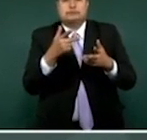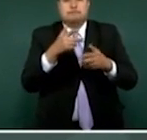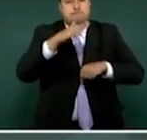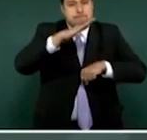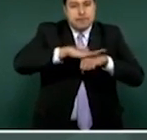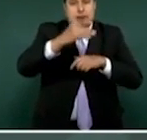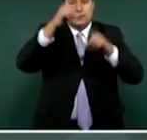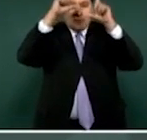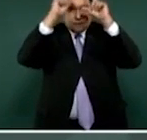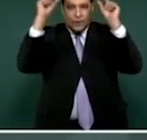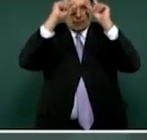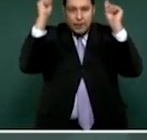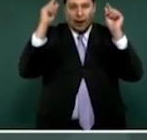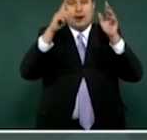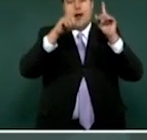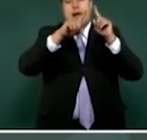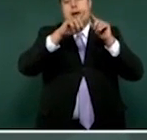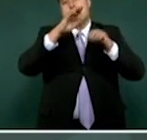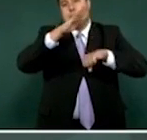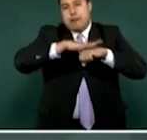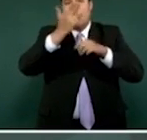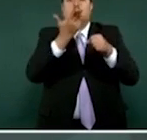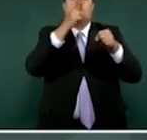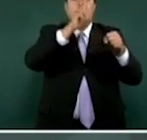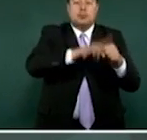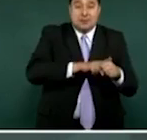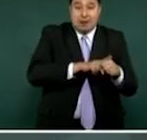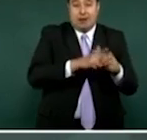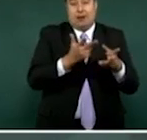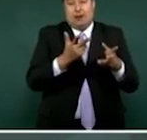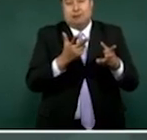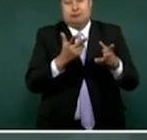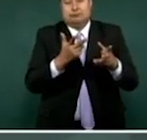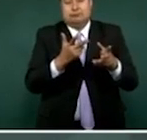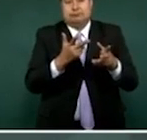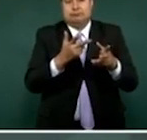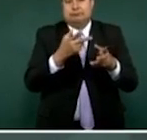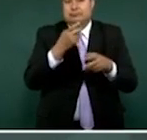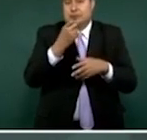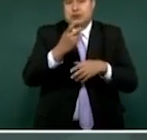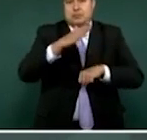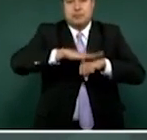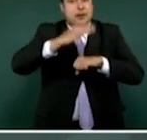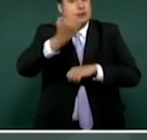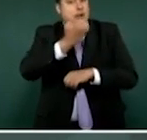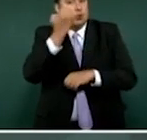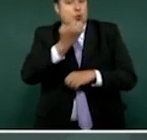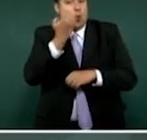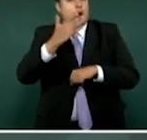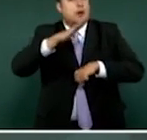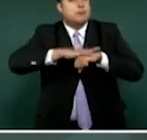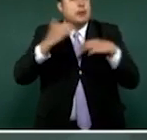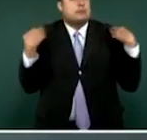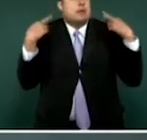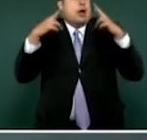más enfermeras, más centros de salud, más hospitales y desde luego más escuelas, más